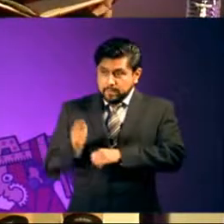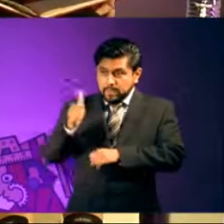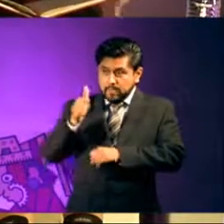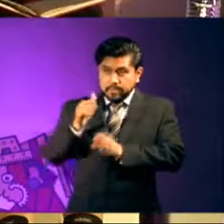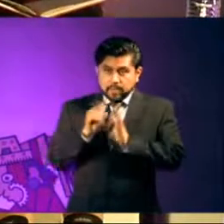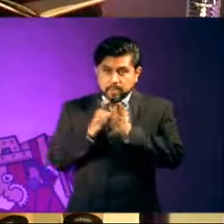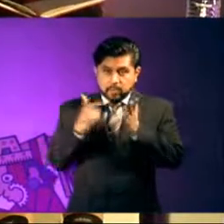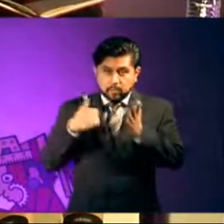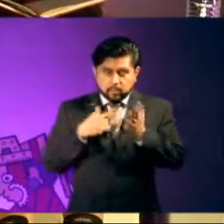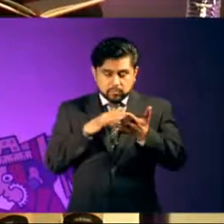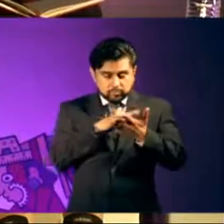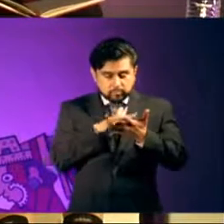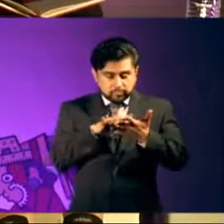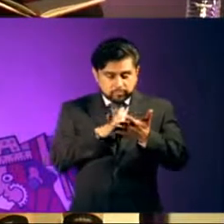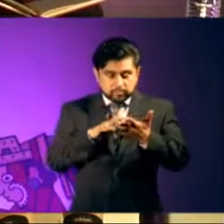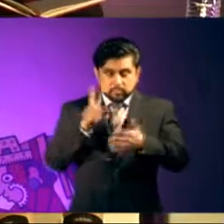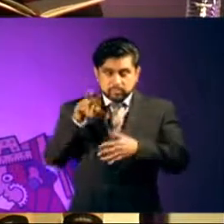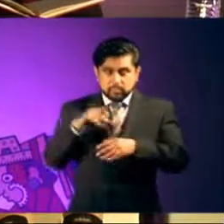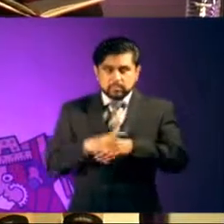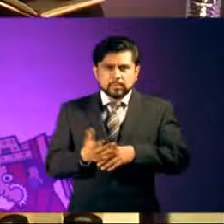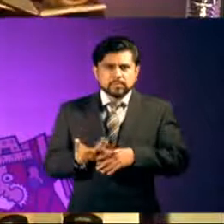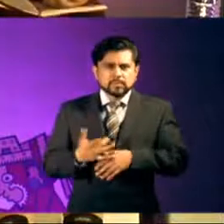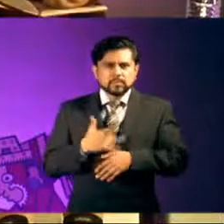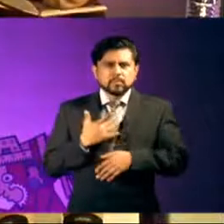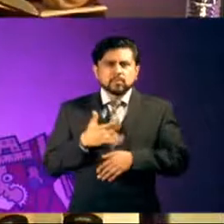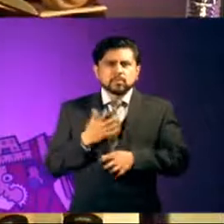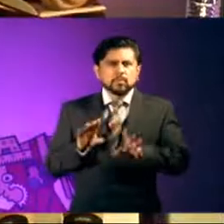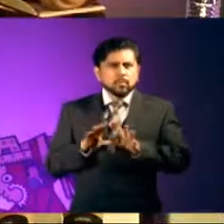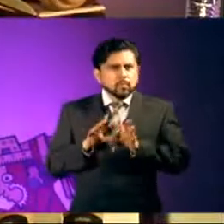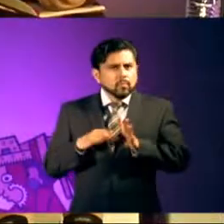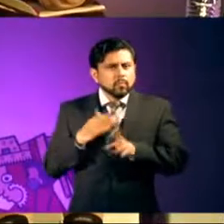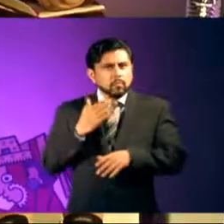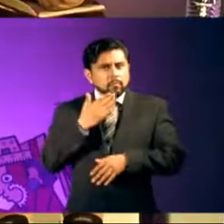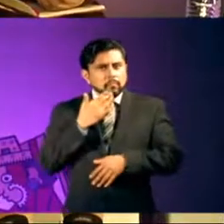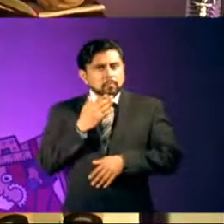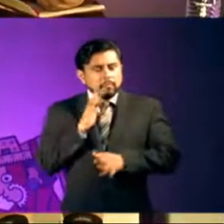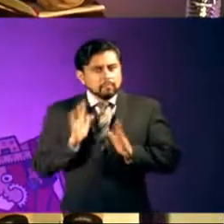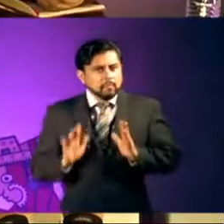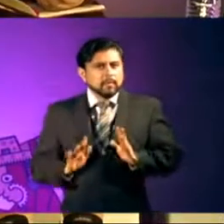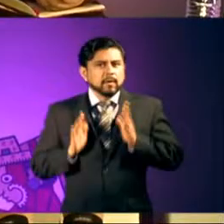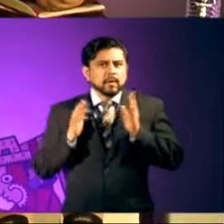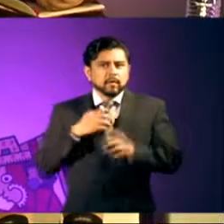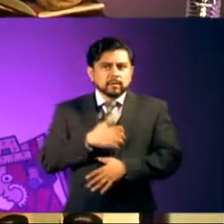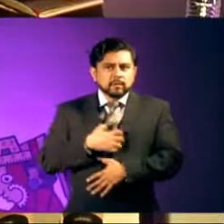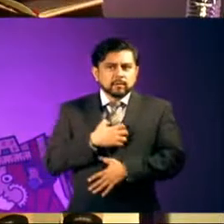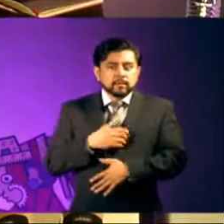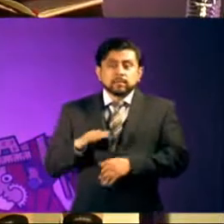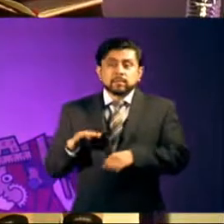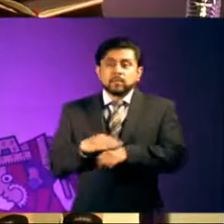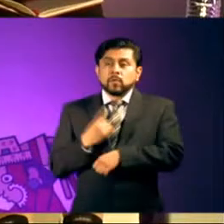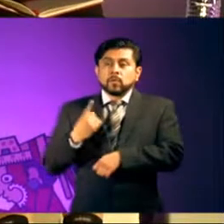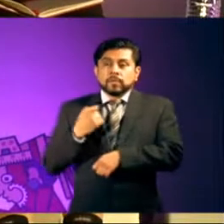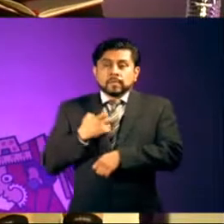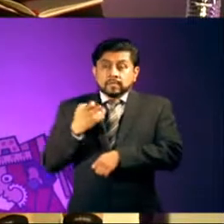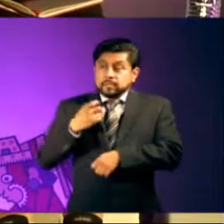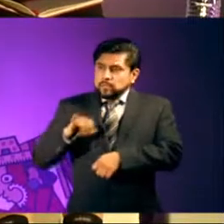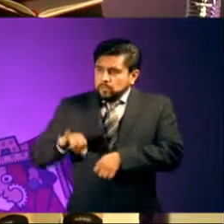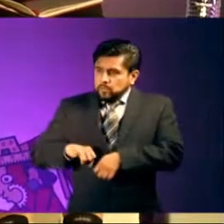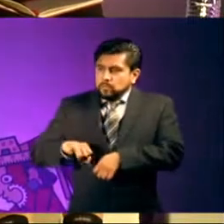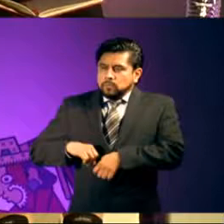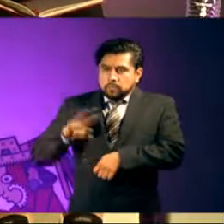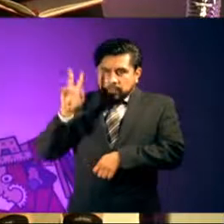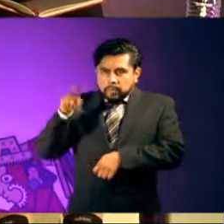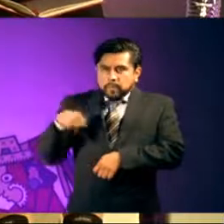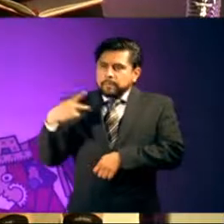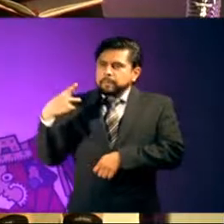y me encuentro gratamente sorprendida no tenía ninguna duda de que me iba de que me iba a resultar muy interesante